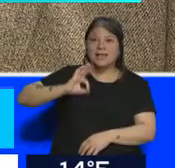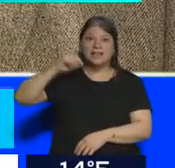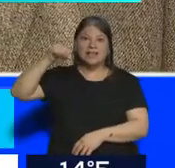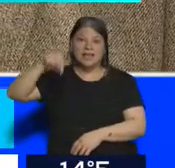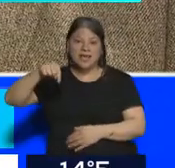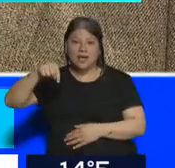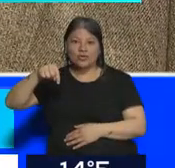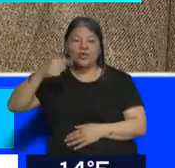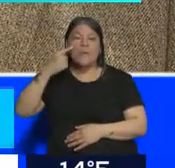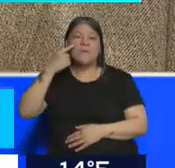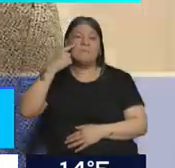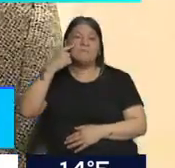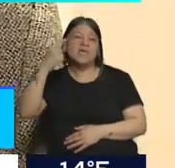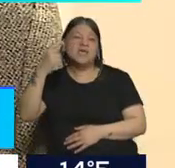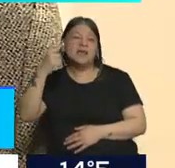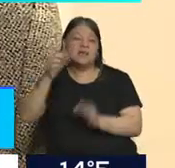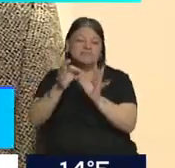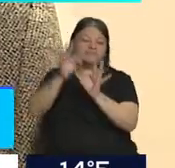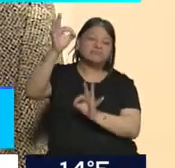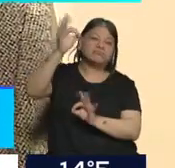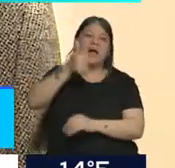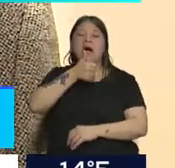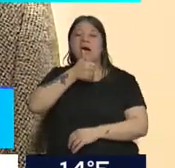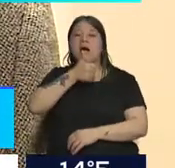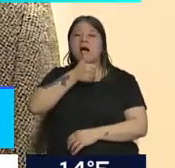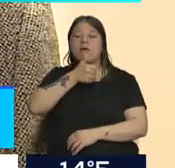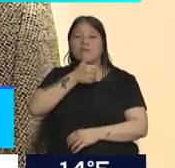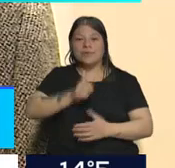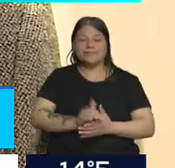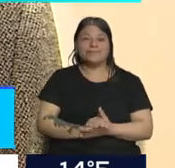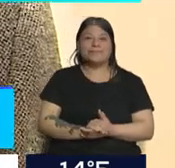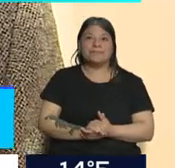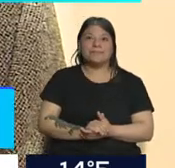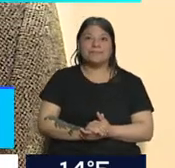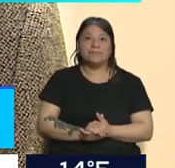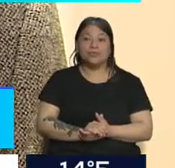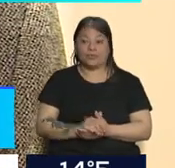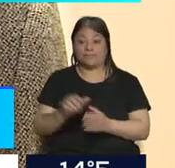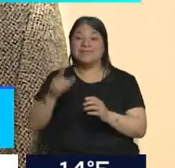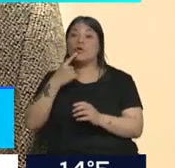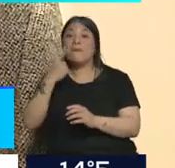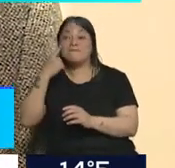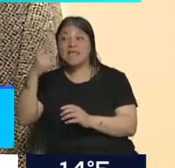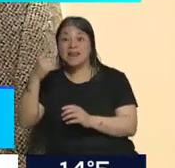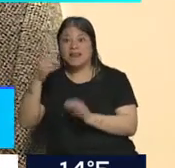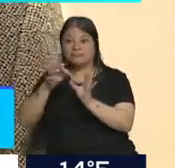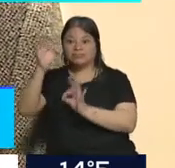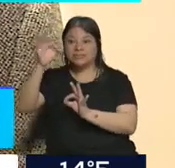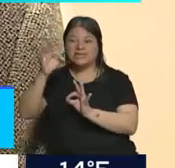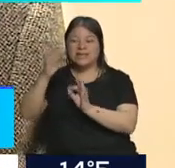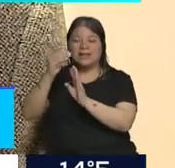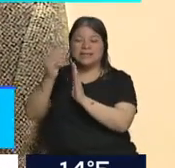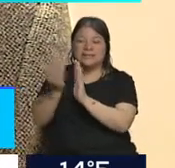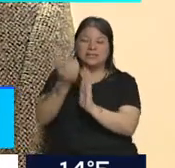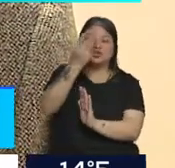tener más de 1.000 hectómetros cúbicos, con lo cual, sacándole los 250, la